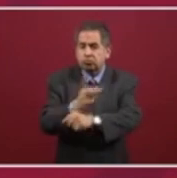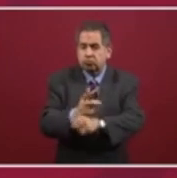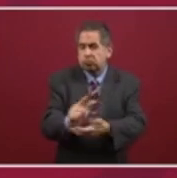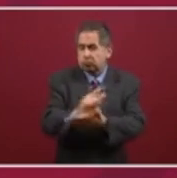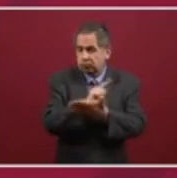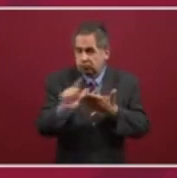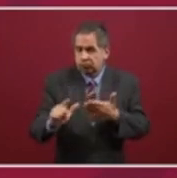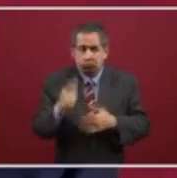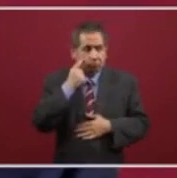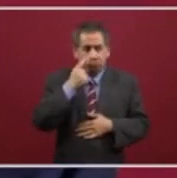libres. Entonces,